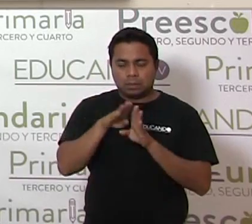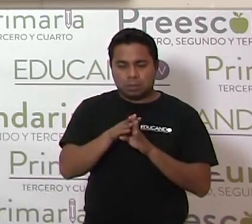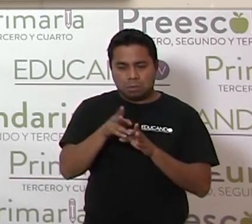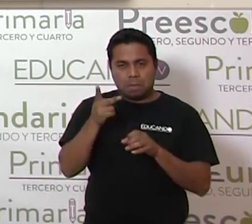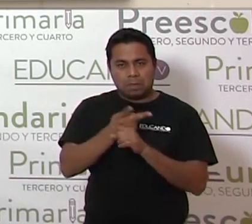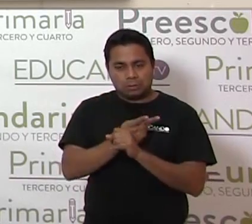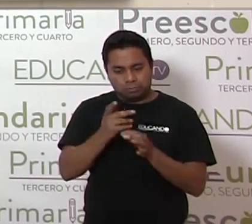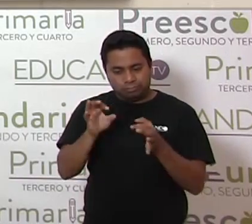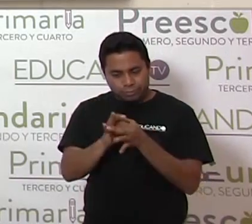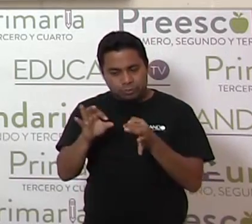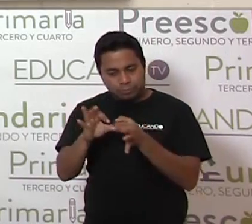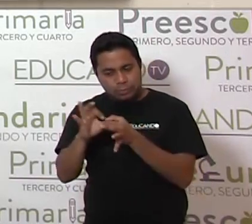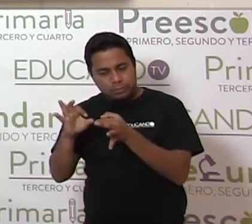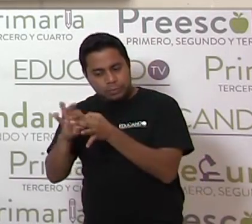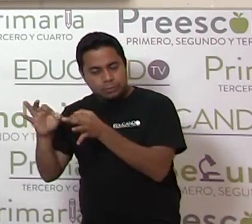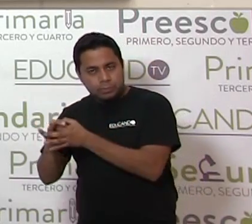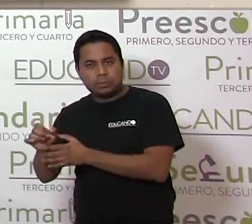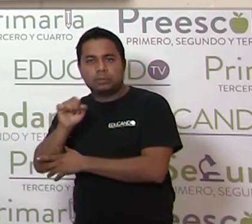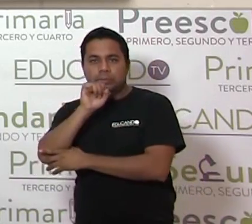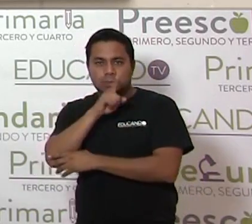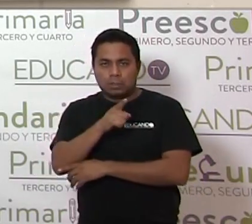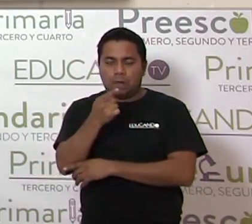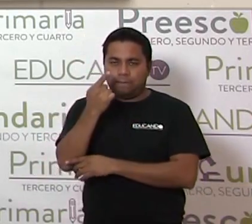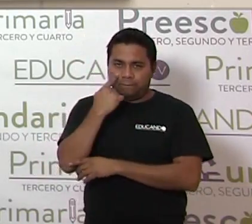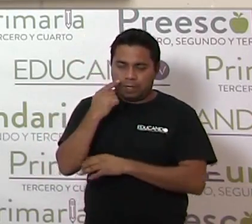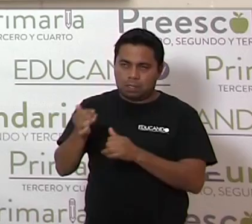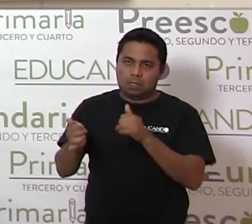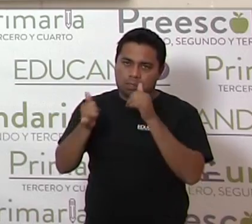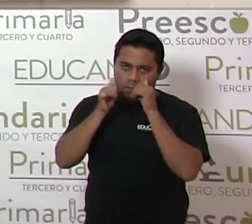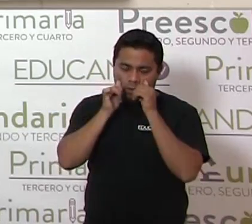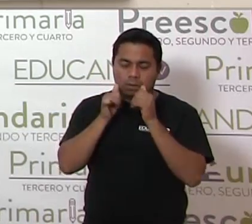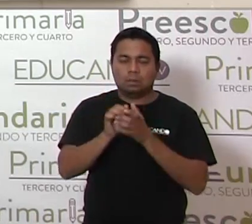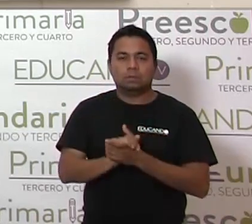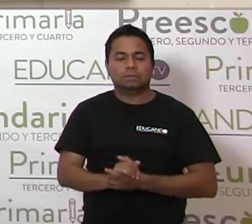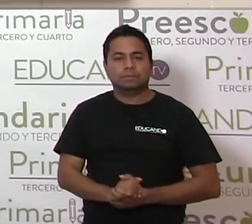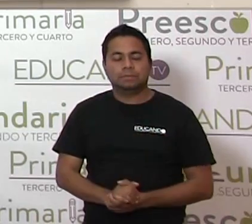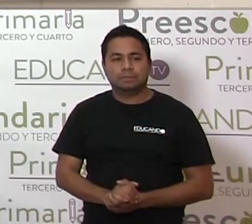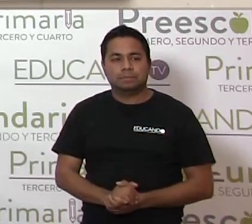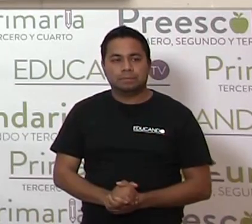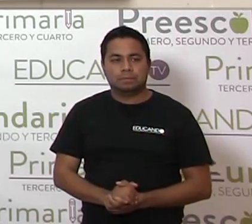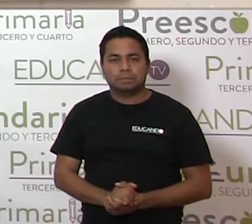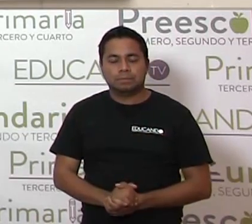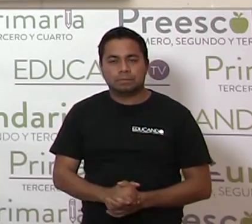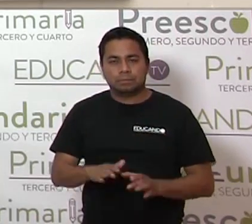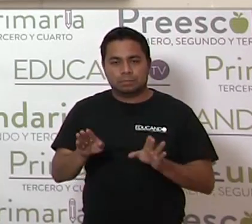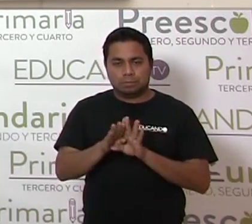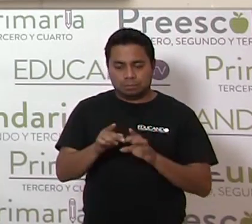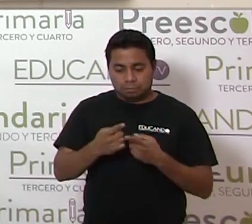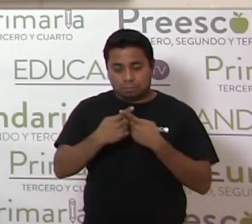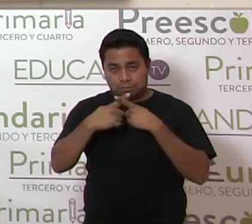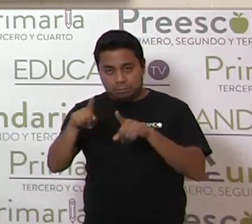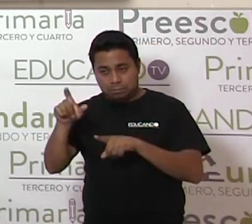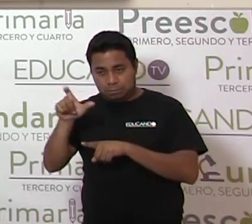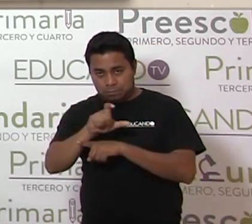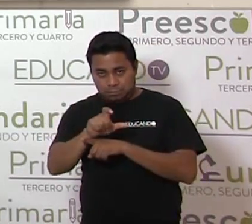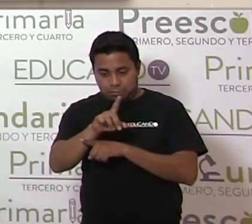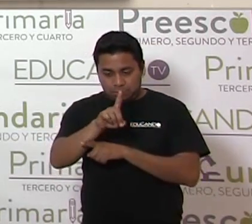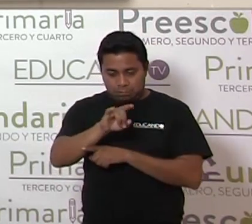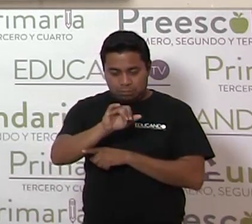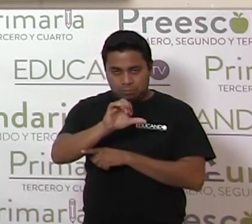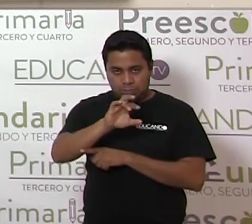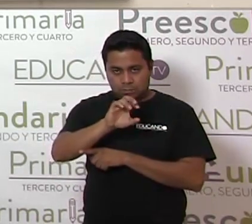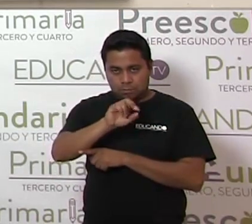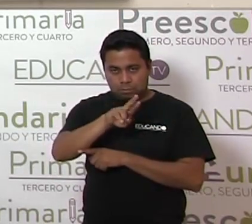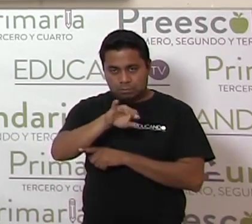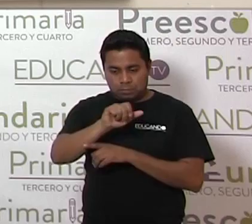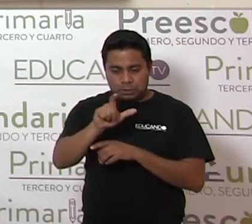simultáneos. ¿Bien? Mucha atención en esta parte. A diferencia de la diacronía, que es